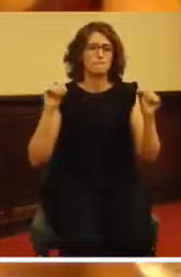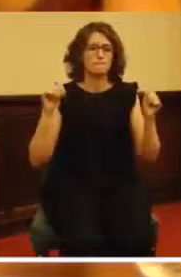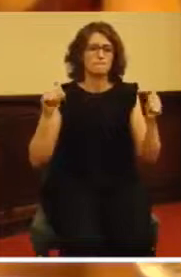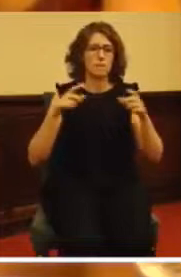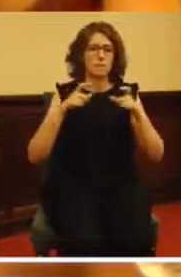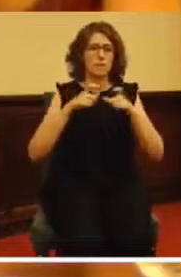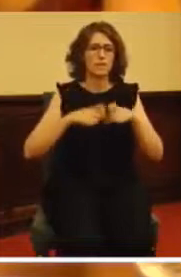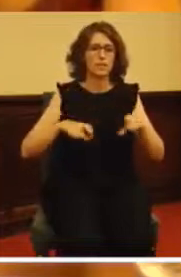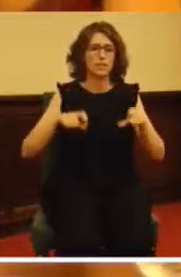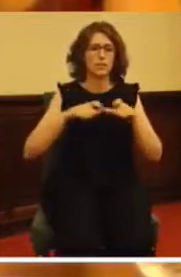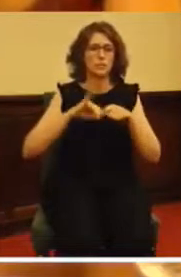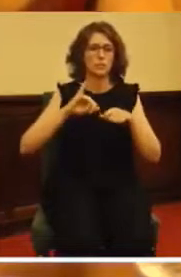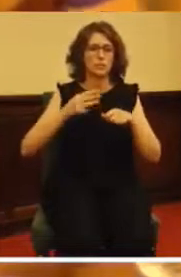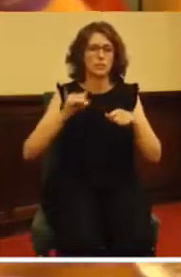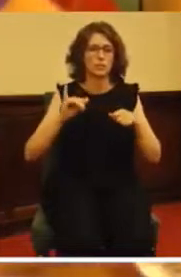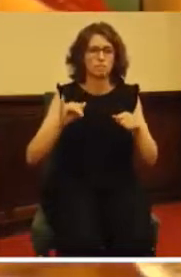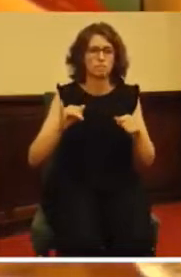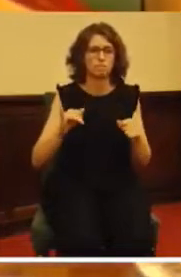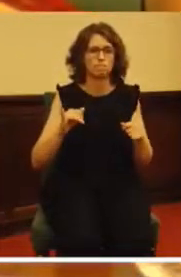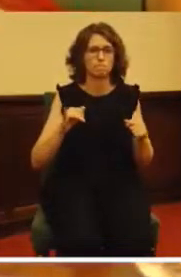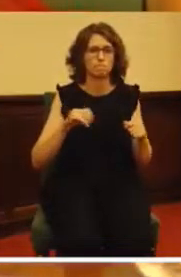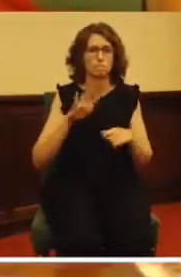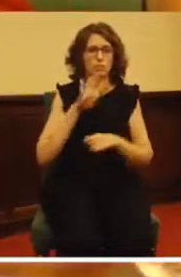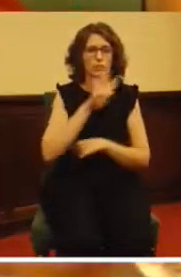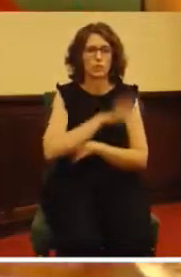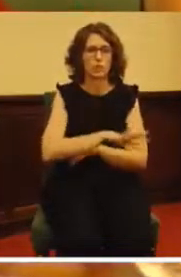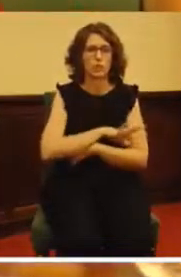tuvo que pagar por el recibo del IBI